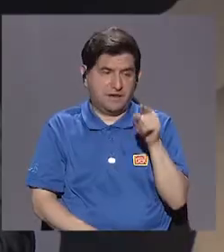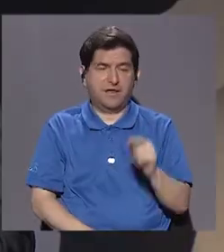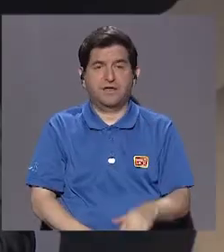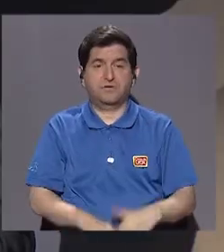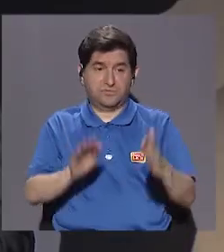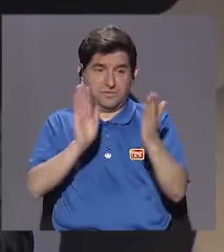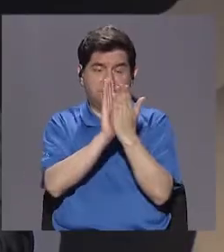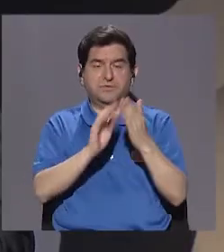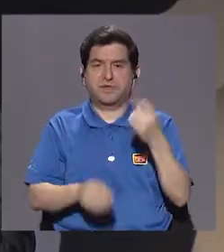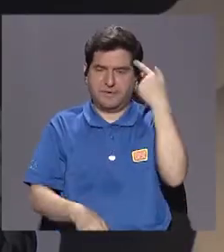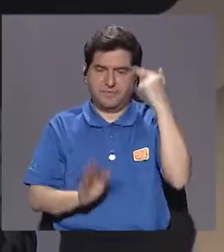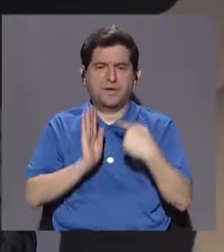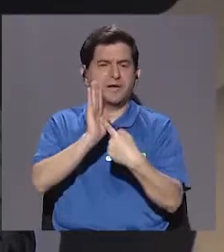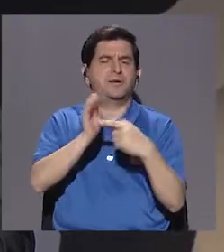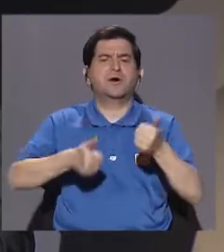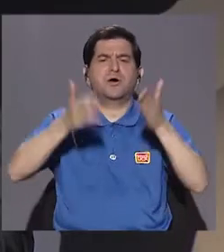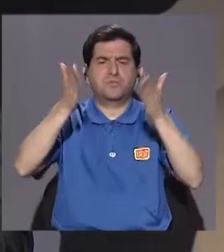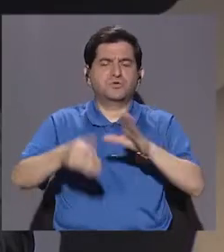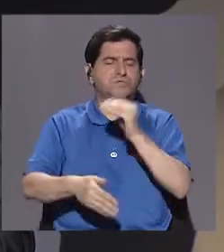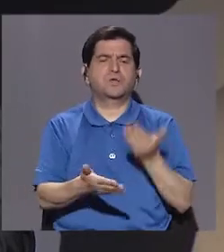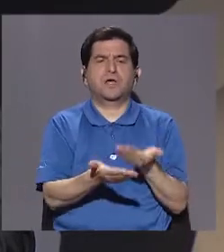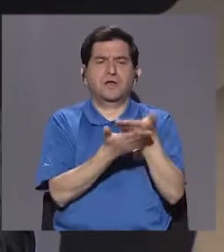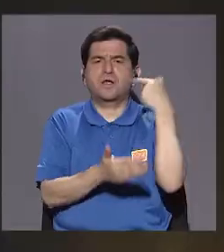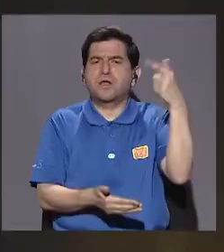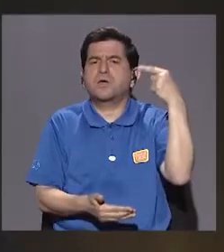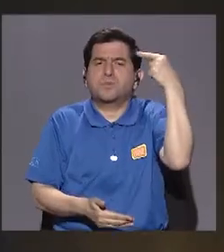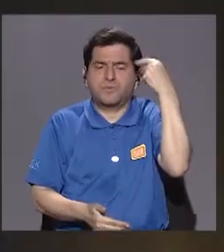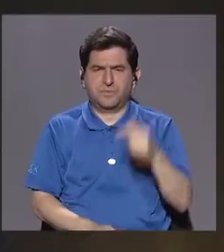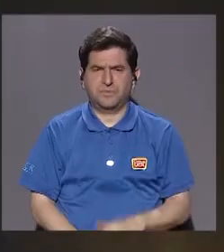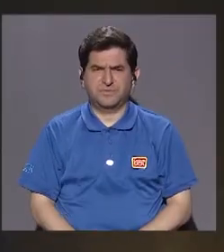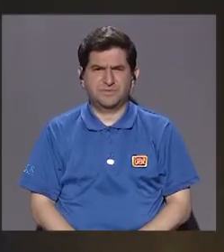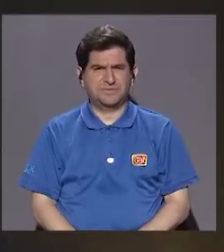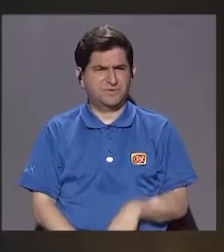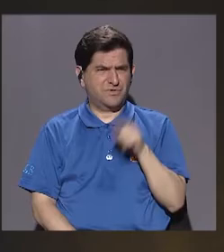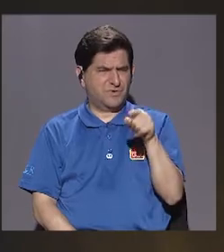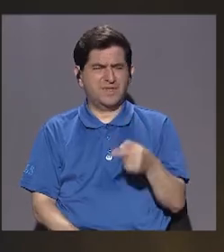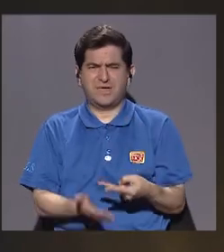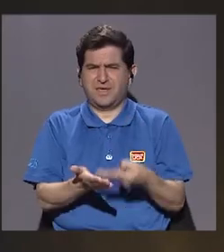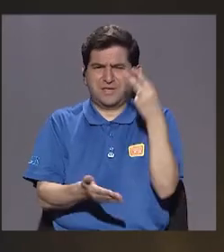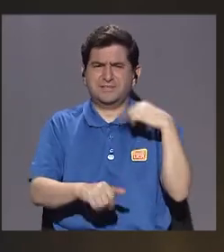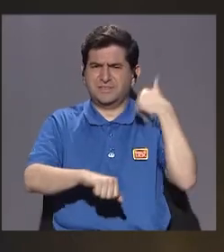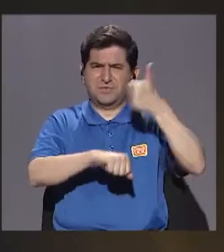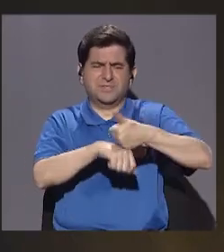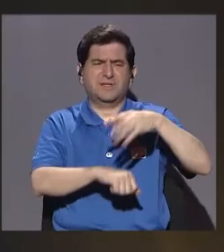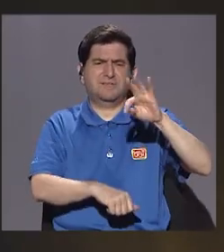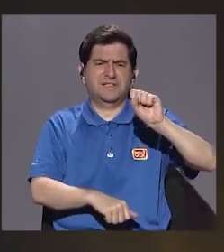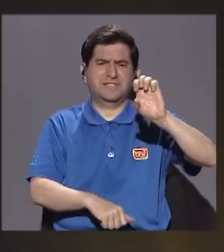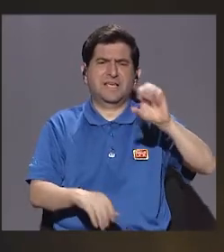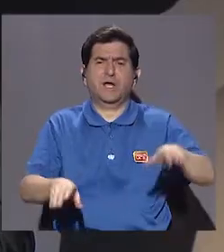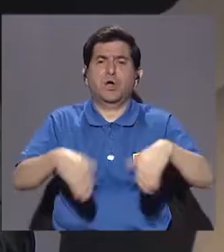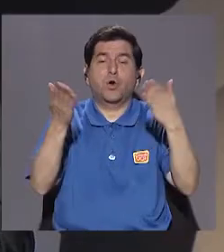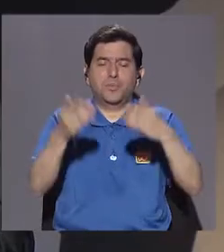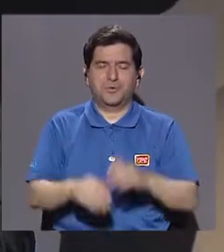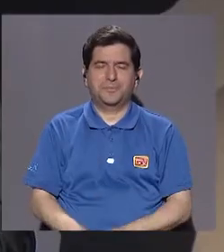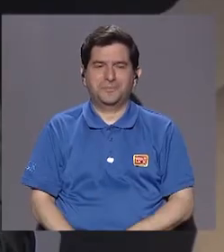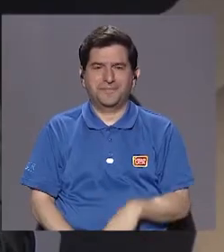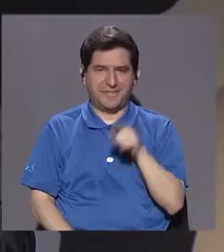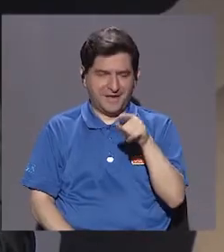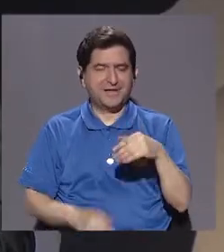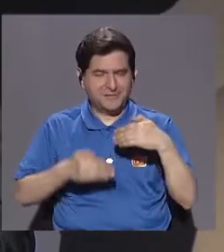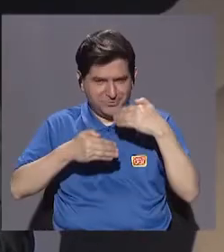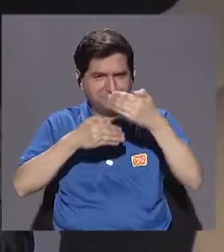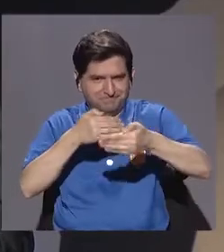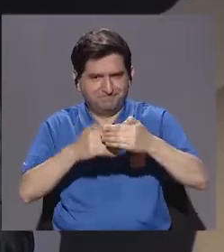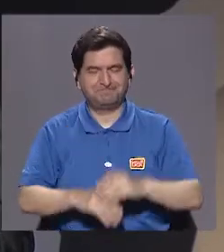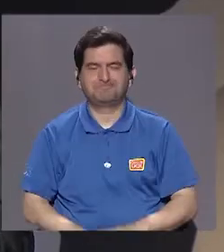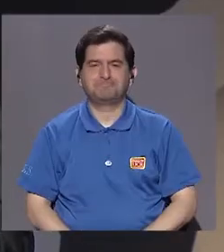para dar a conocer sus candidatos y sus propuestas de gobierno como establece ese monto el tribunal supremo de recargo ahí vamos en ese